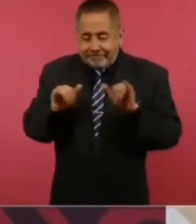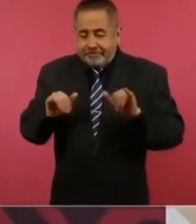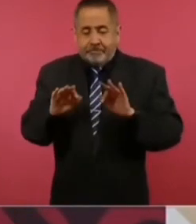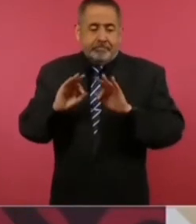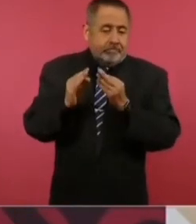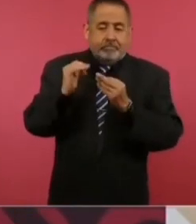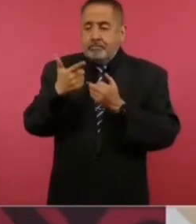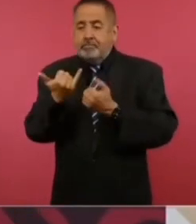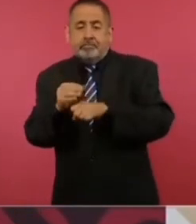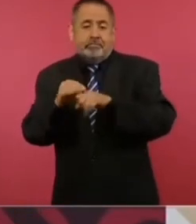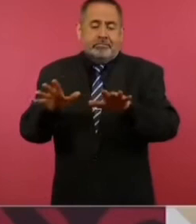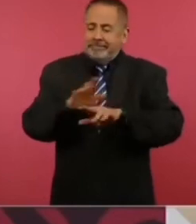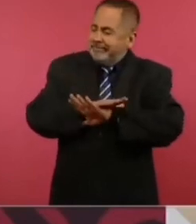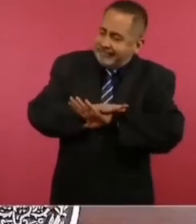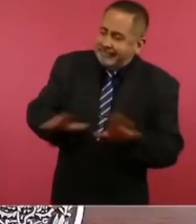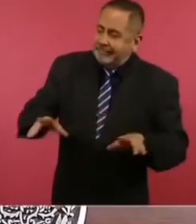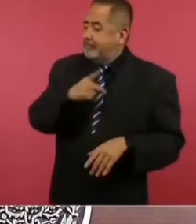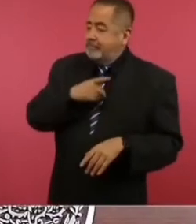o formato